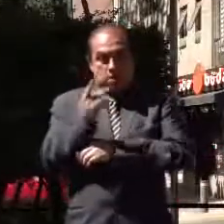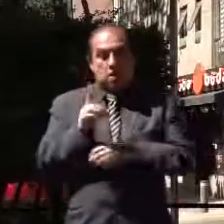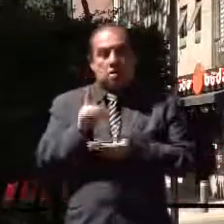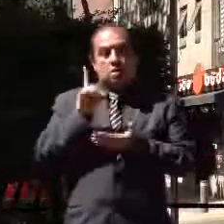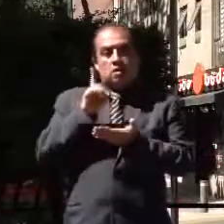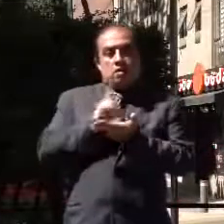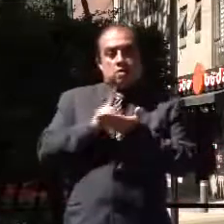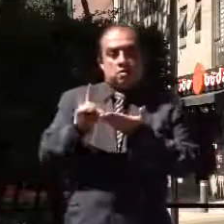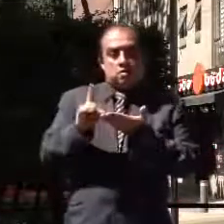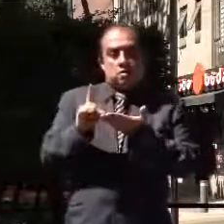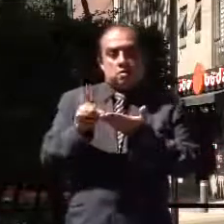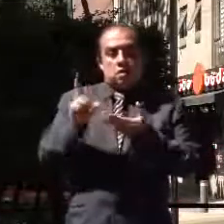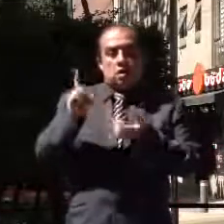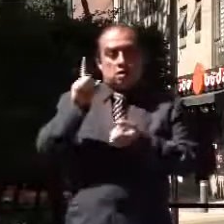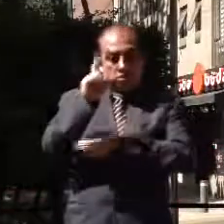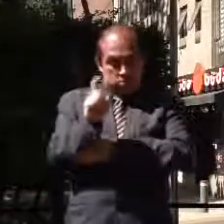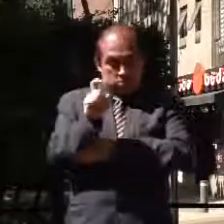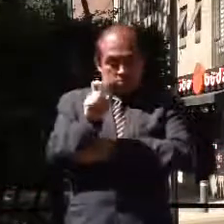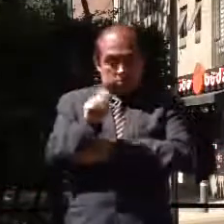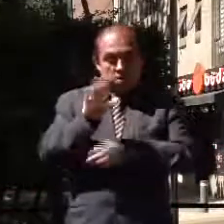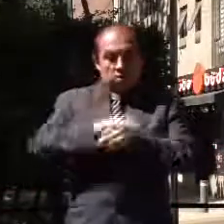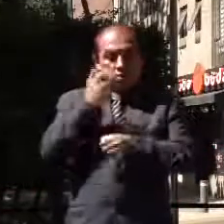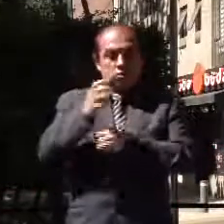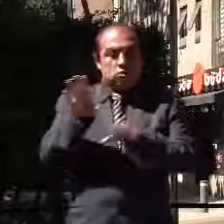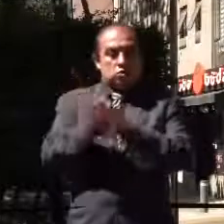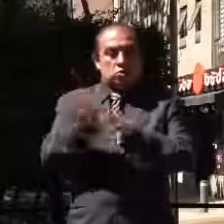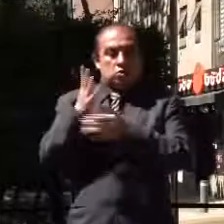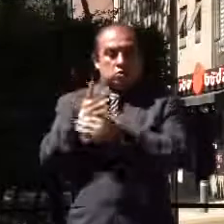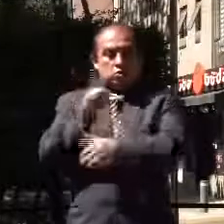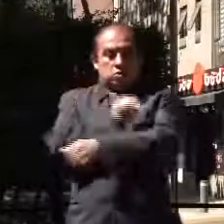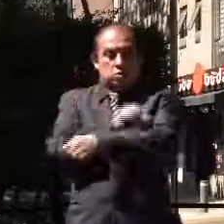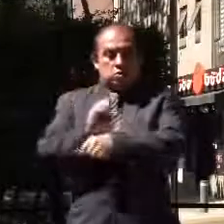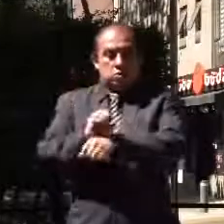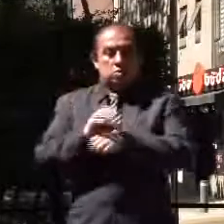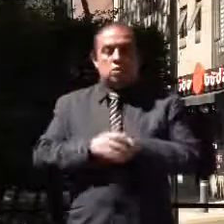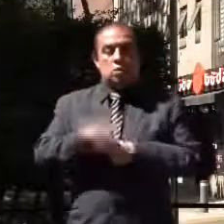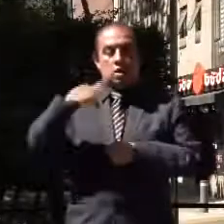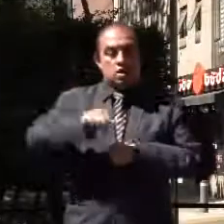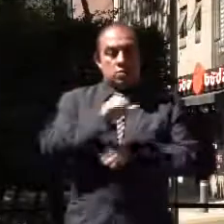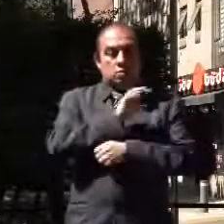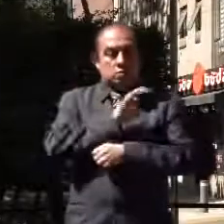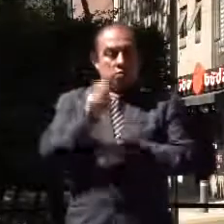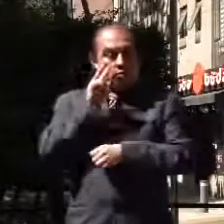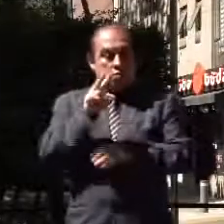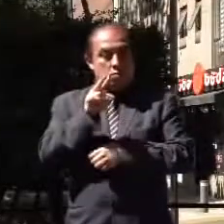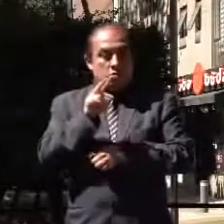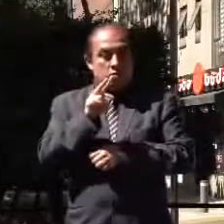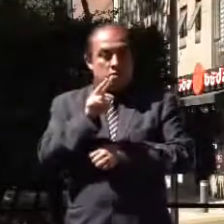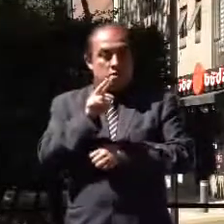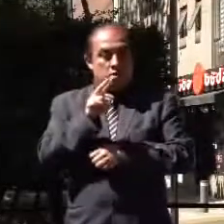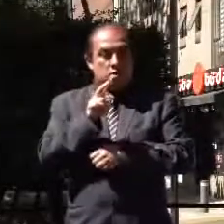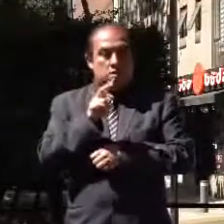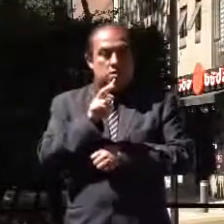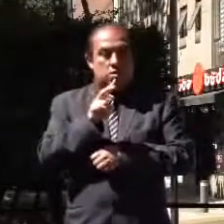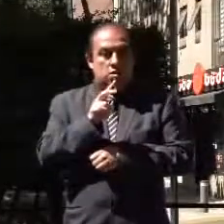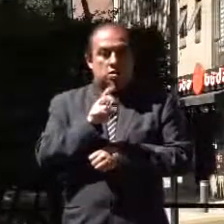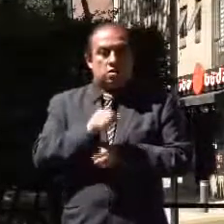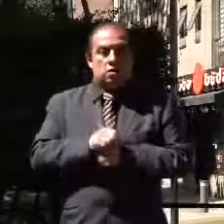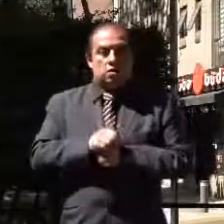al agua. Por eso, como lo dije en Álvaro Obregón, aquí podemos ver la esencia de lo que